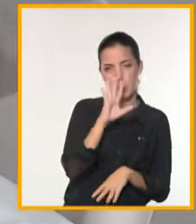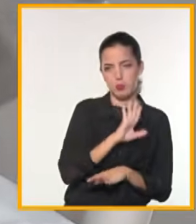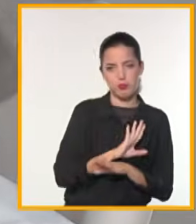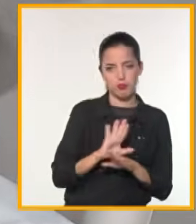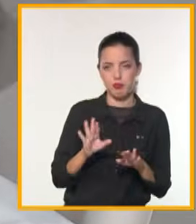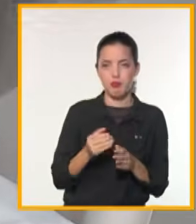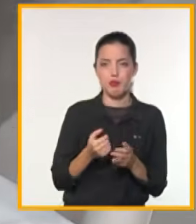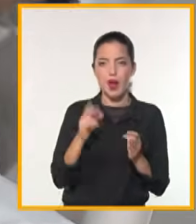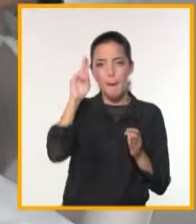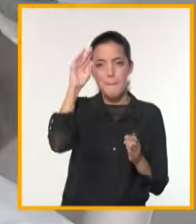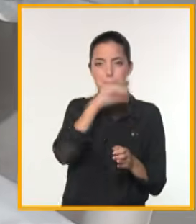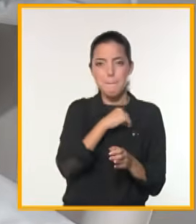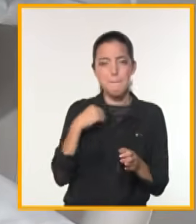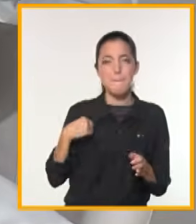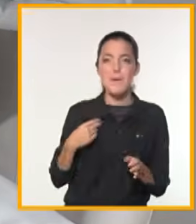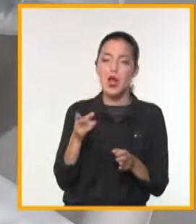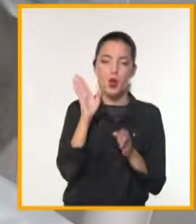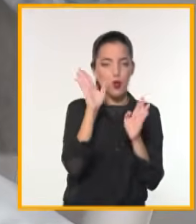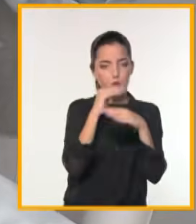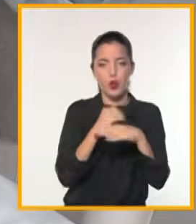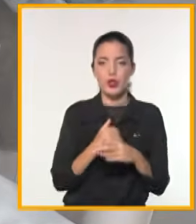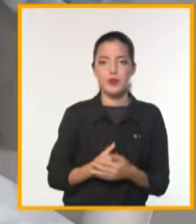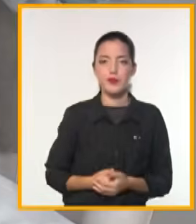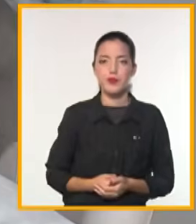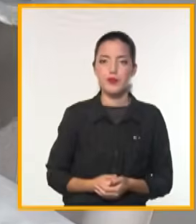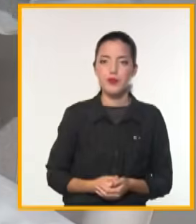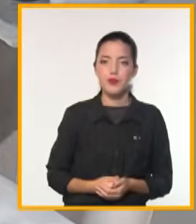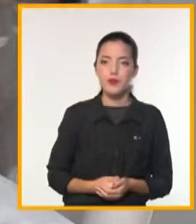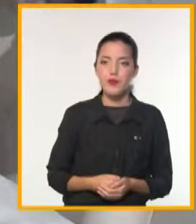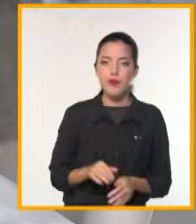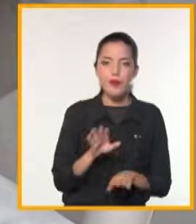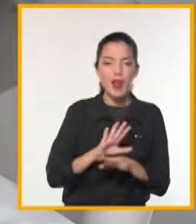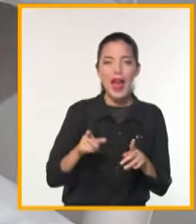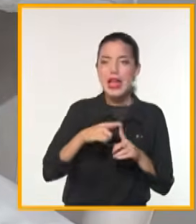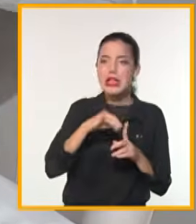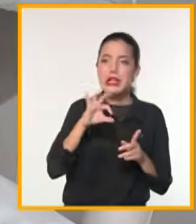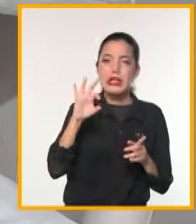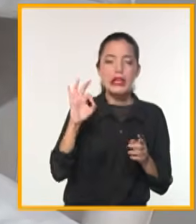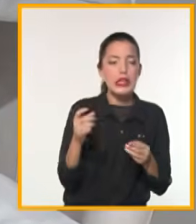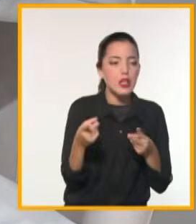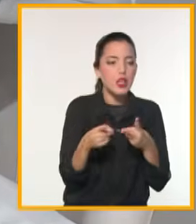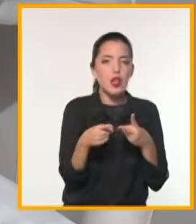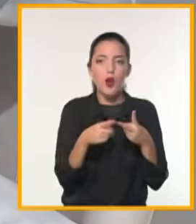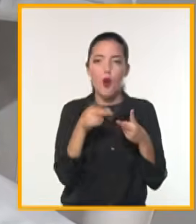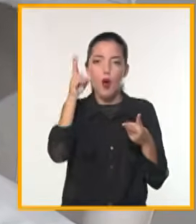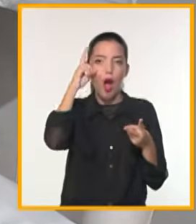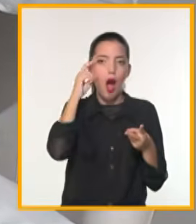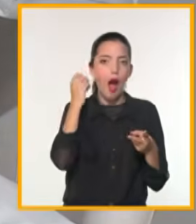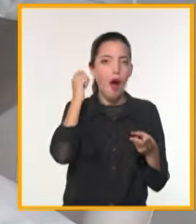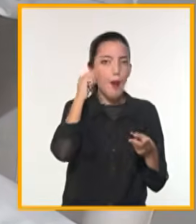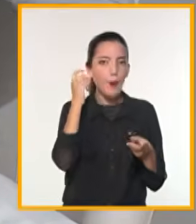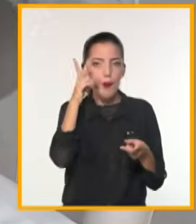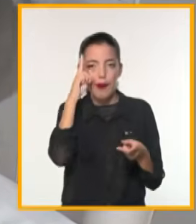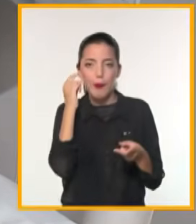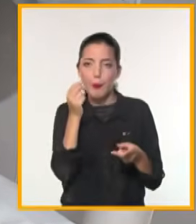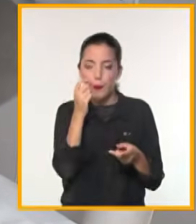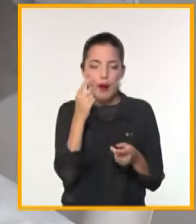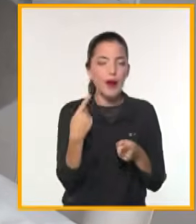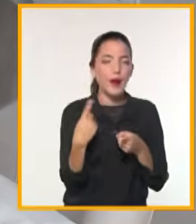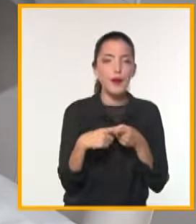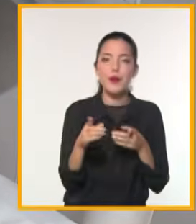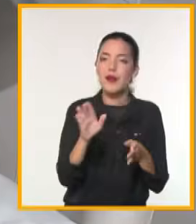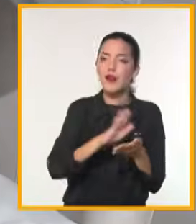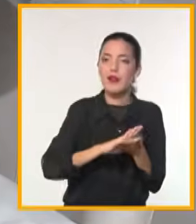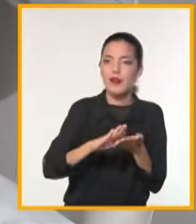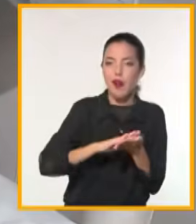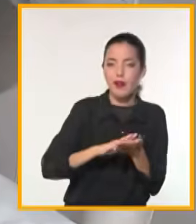mis abuelos, ni ninguno de mis tíos, ni nadie. Hay una maestra que todavía está